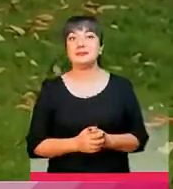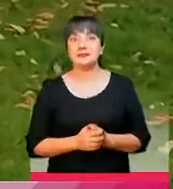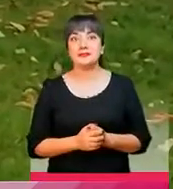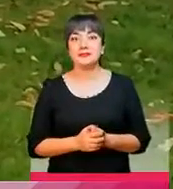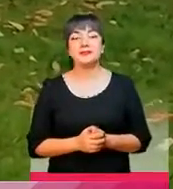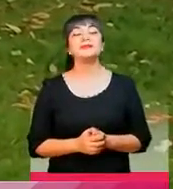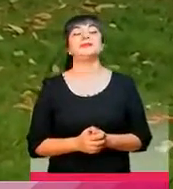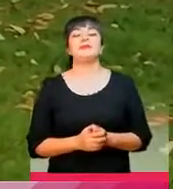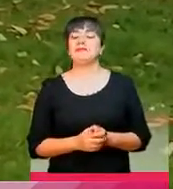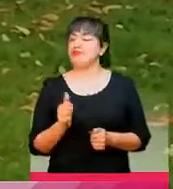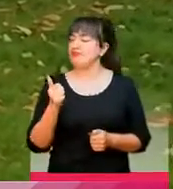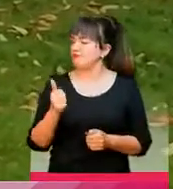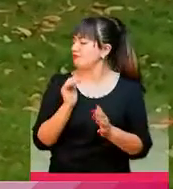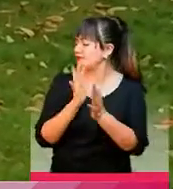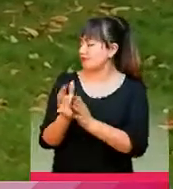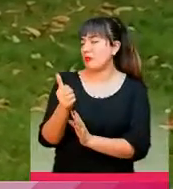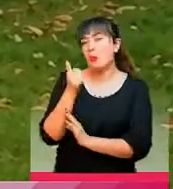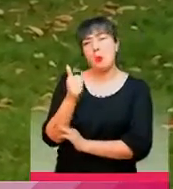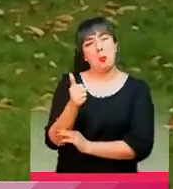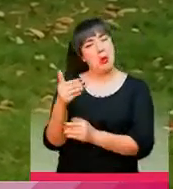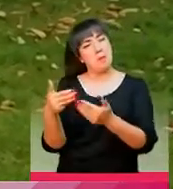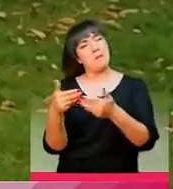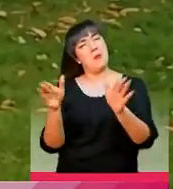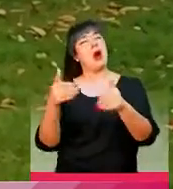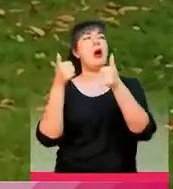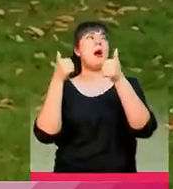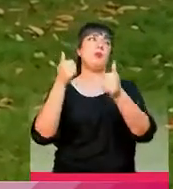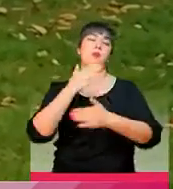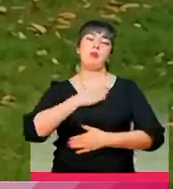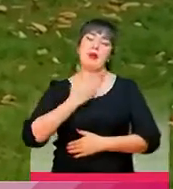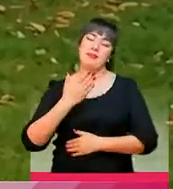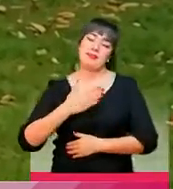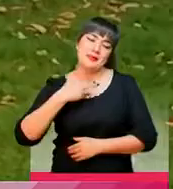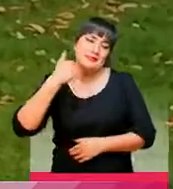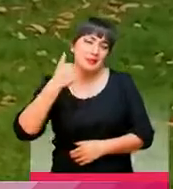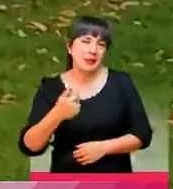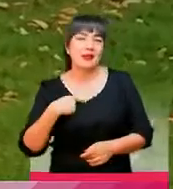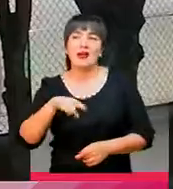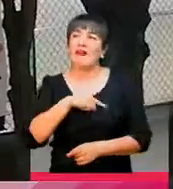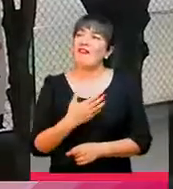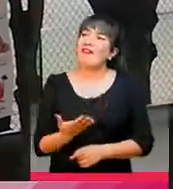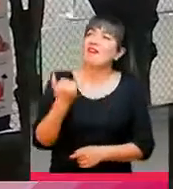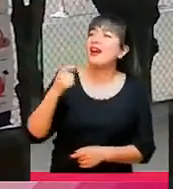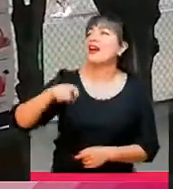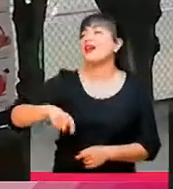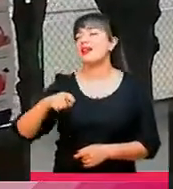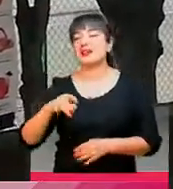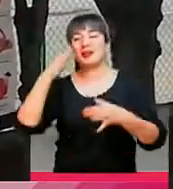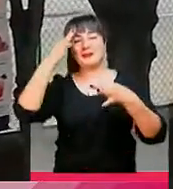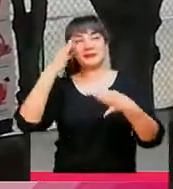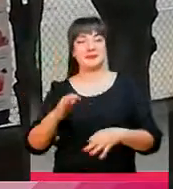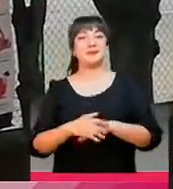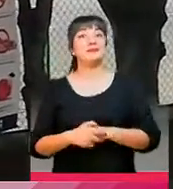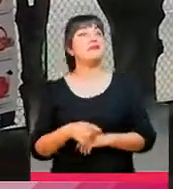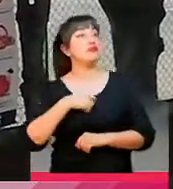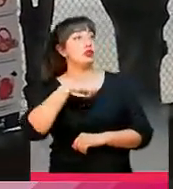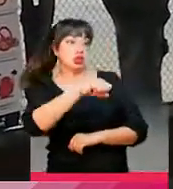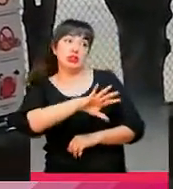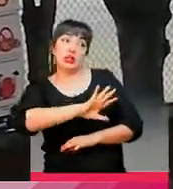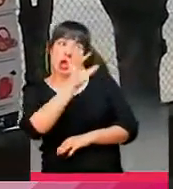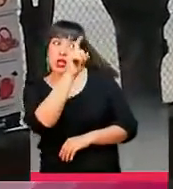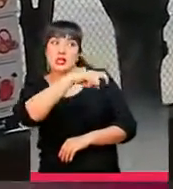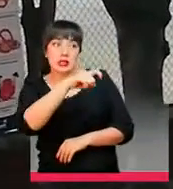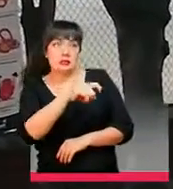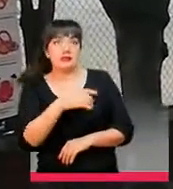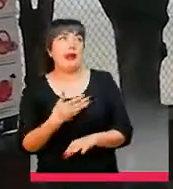bien hecho que lo hubieran vuelto a abrir porque lo estábamos necesitando. Pues creo que es necesario porque pues después de un